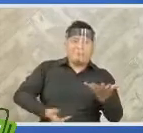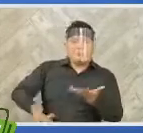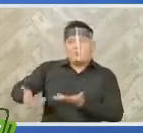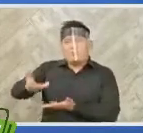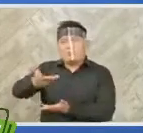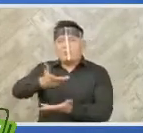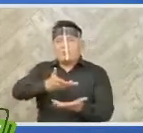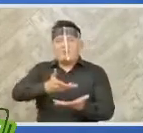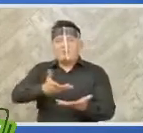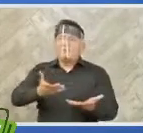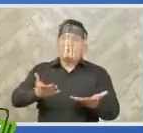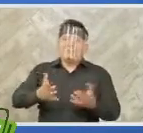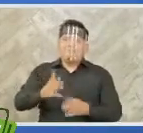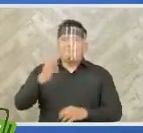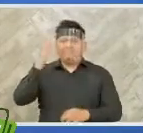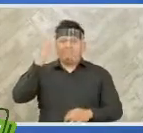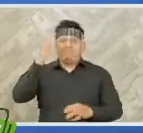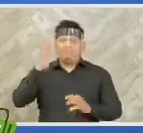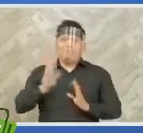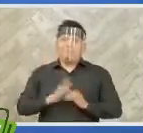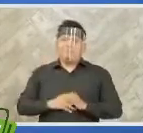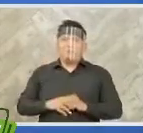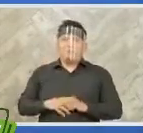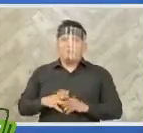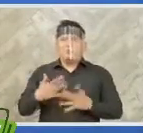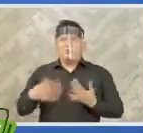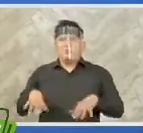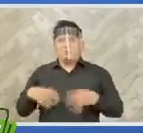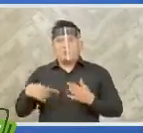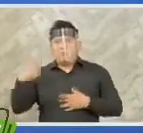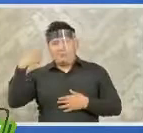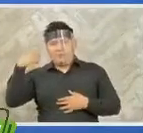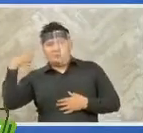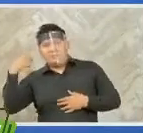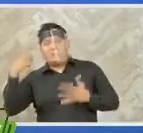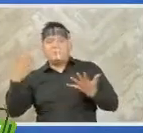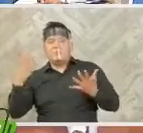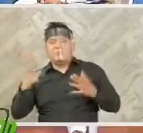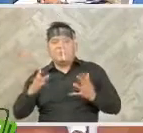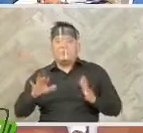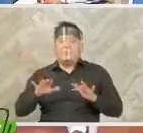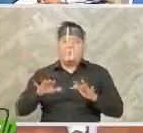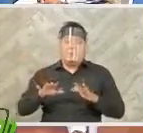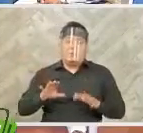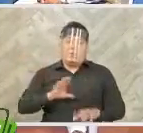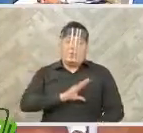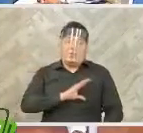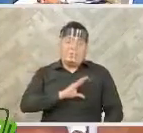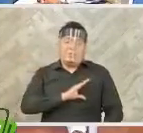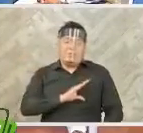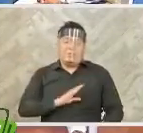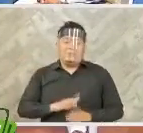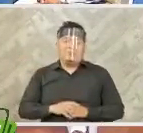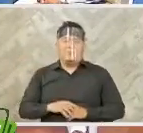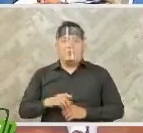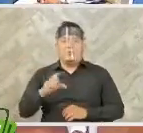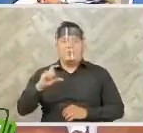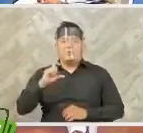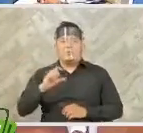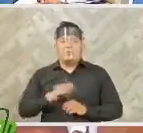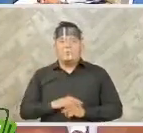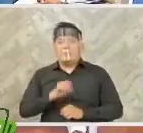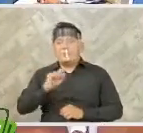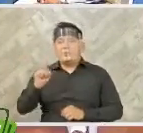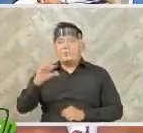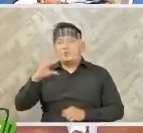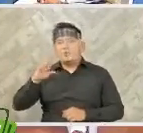u otra manera, me imagino que representó unos desafíos distintos para la administración. Quisiera preguntarte, Cristian, ¿qué